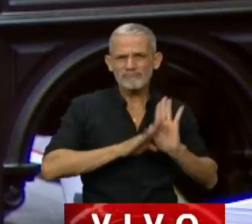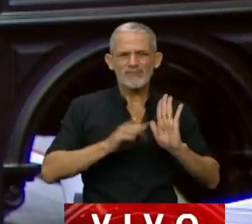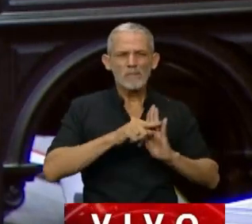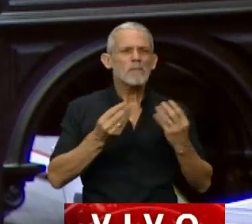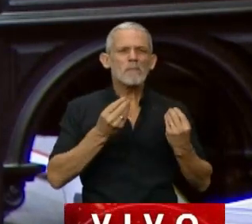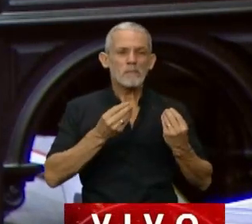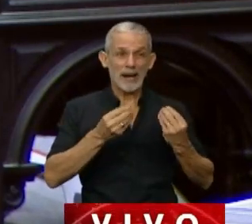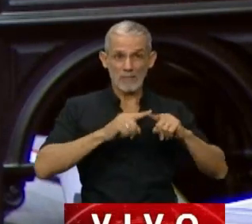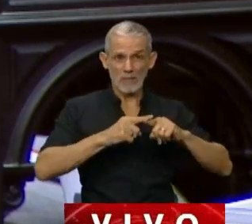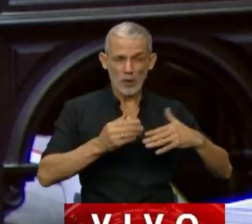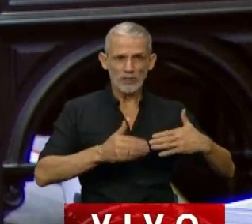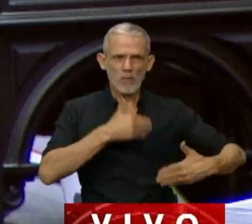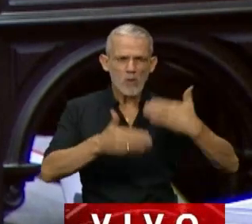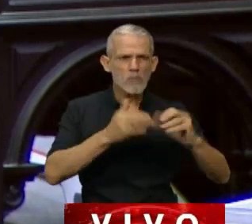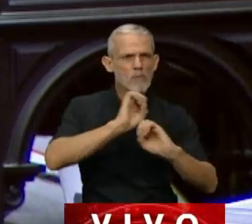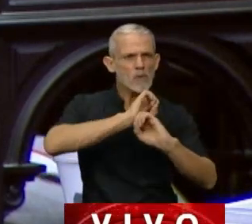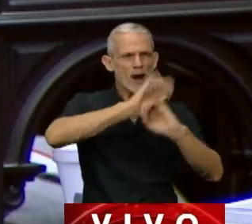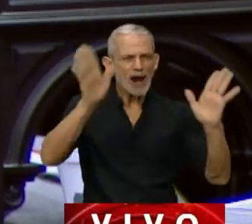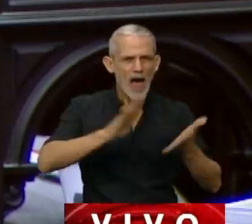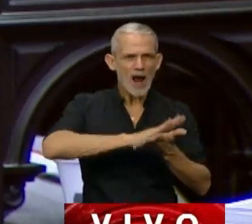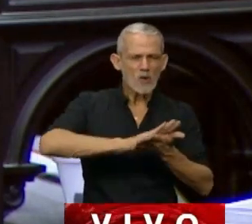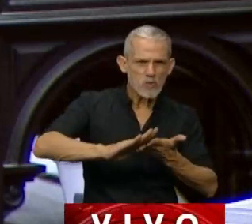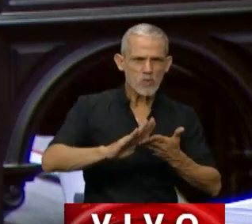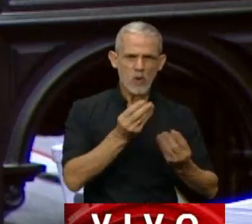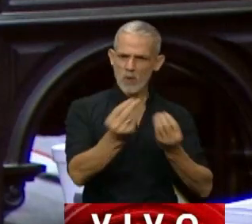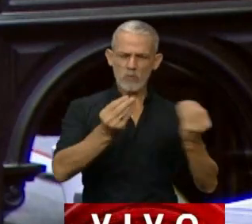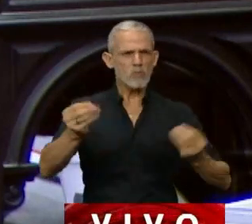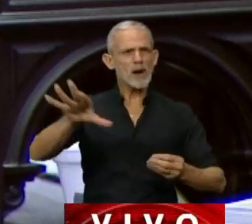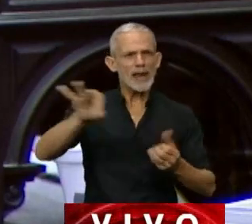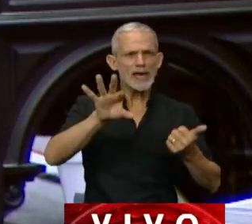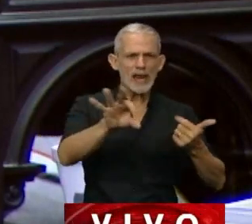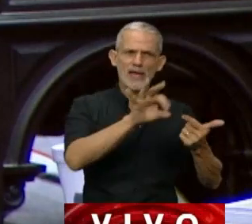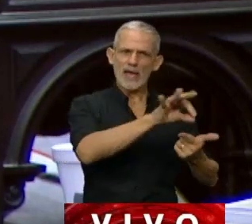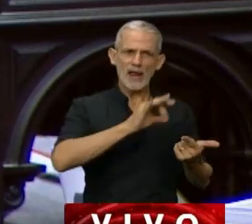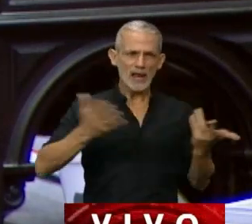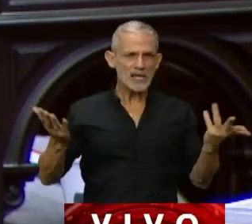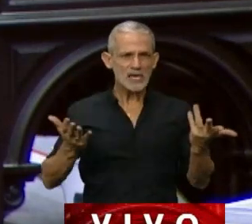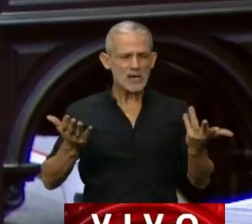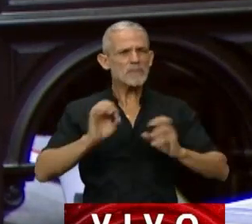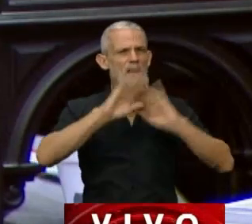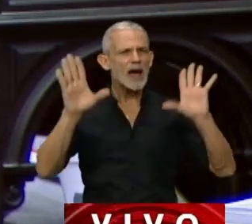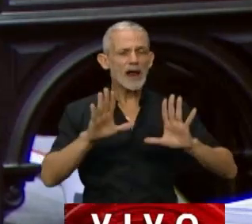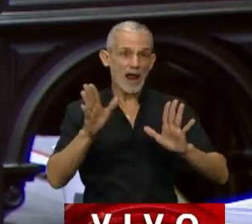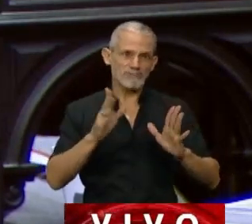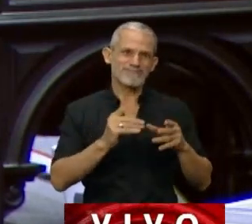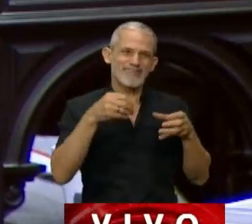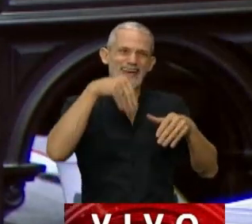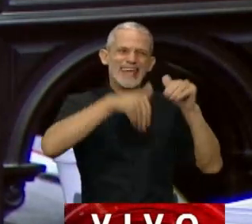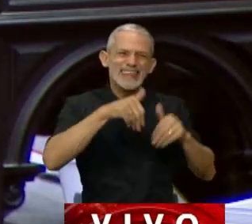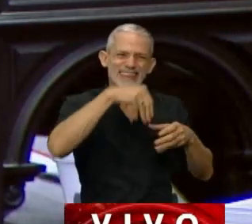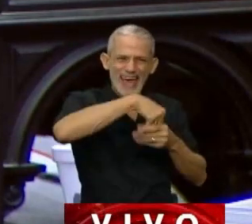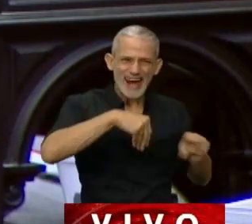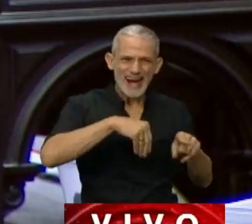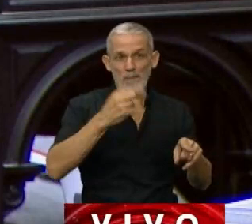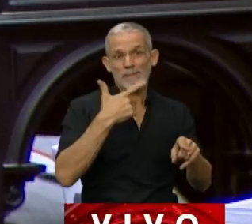al crecimiento en cuanto a la transparencia de poder elegir los candidatos. Por supuesto, la transparencia que se da en una interna y que también